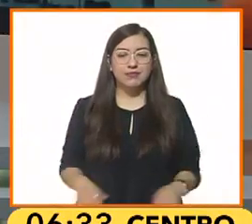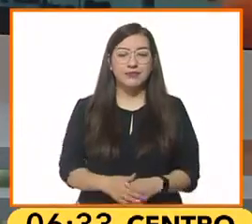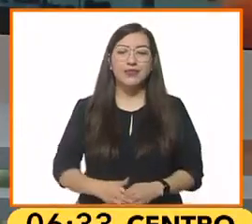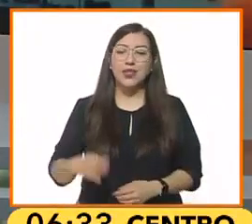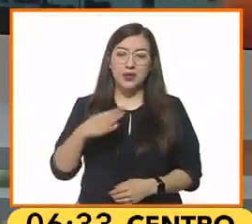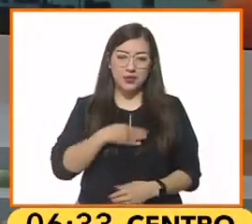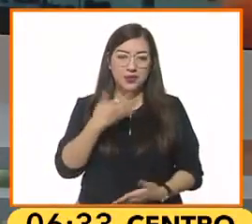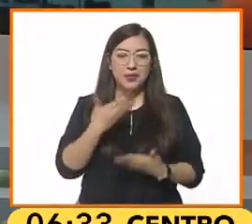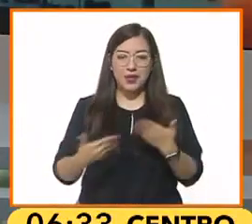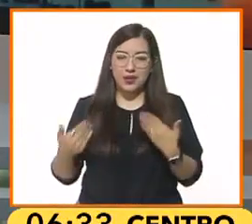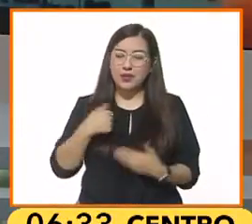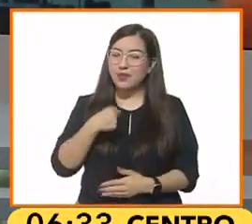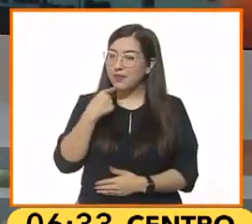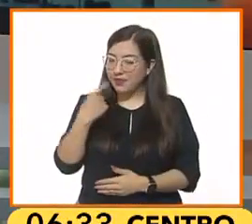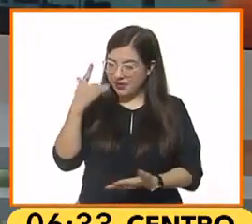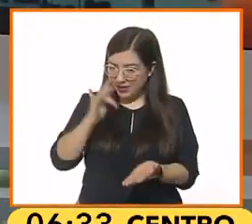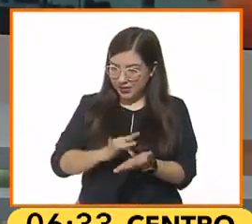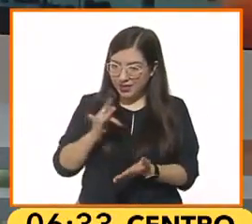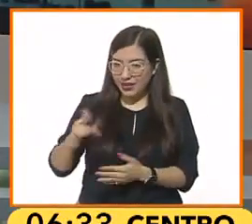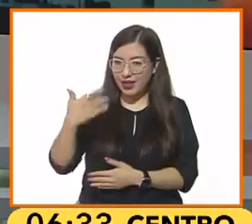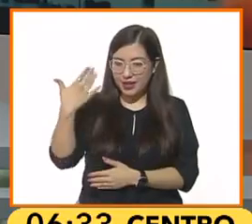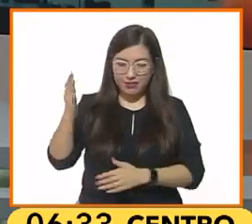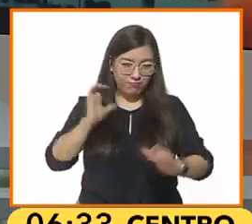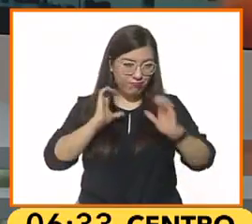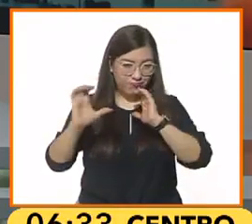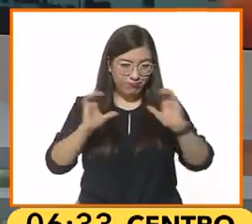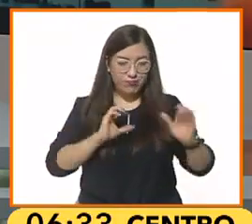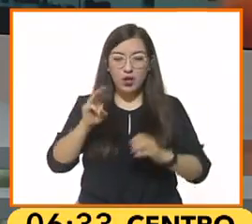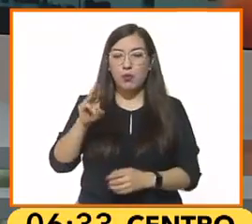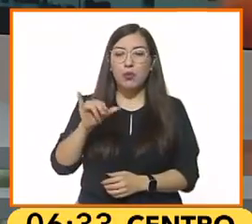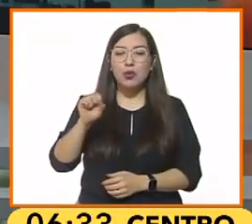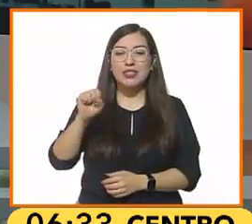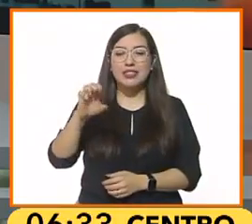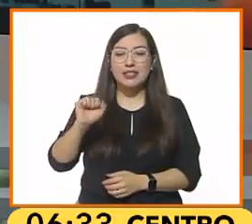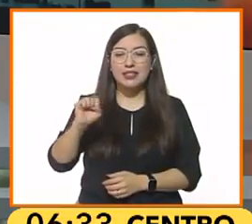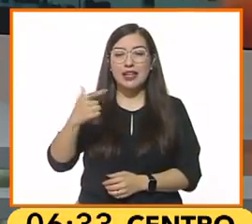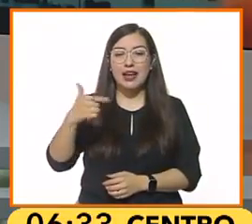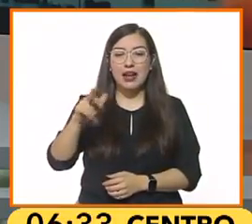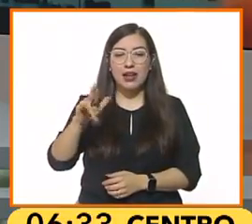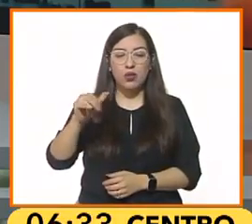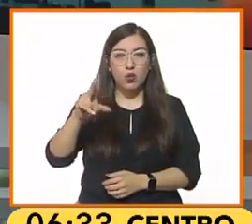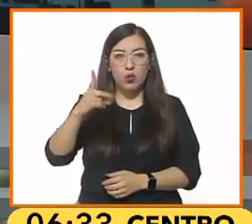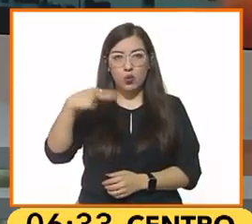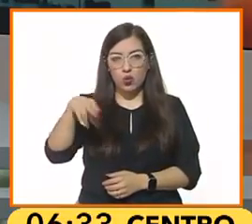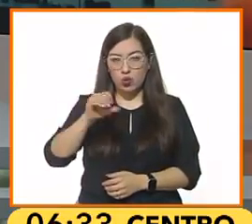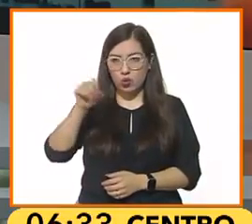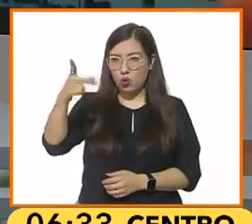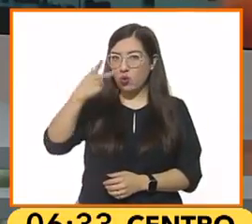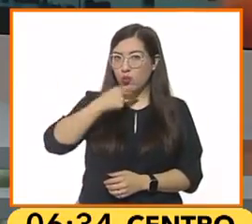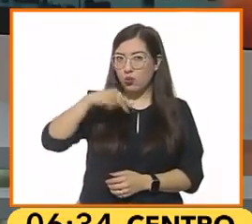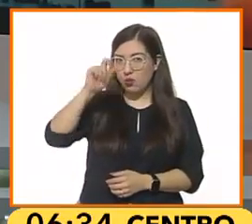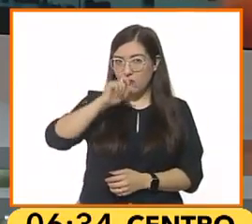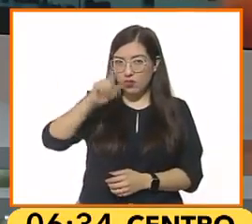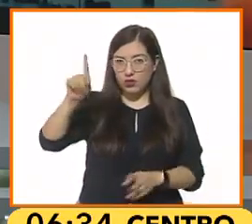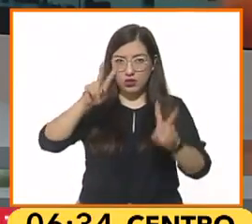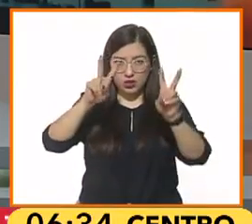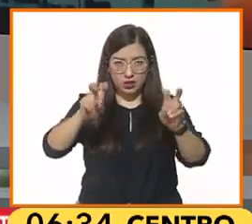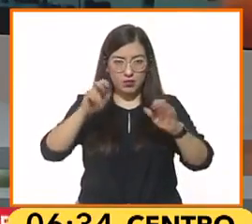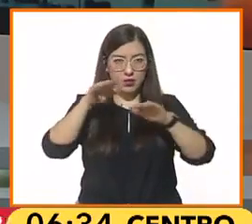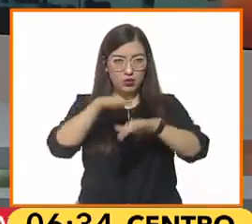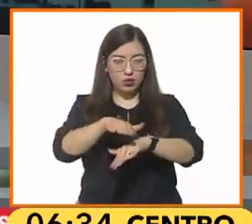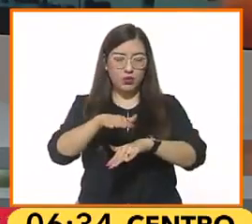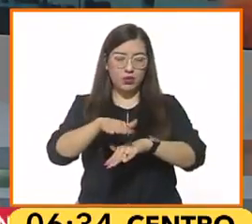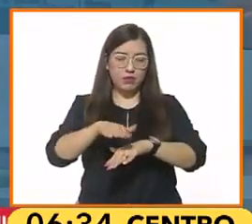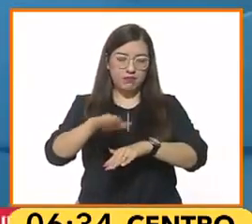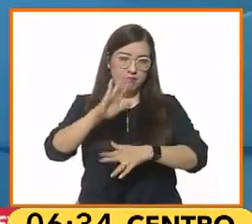Bueno, queremos agradecer esta mañana la comunicación con Moisés Garduño García, analista internacional, experto en temas de Oriente Medio. ¿Qué tal,